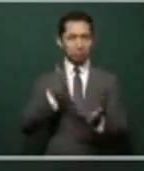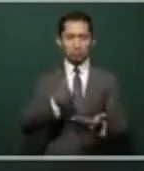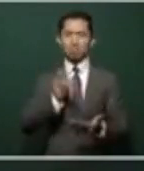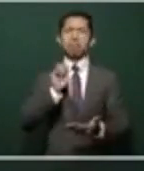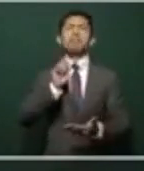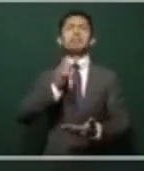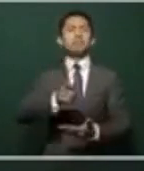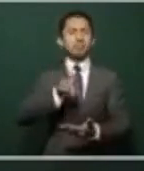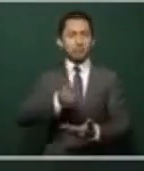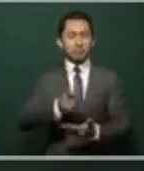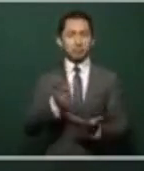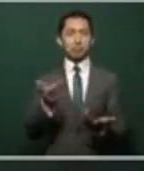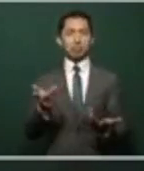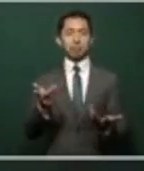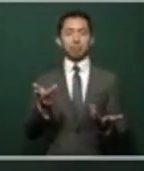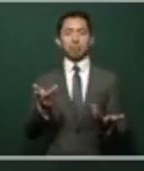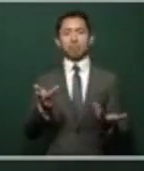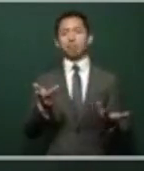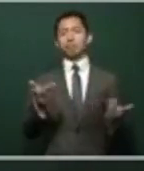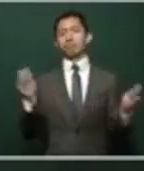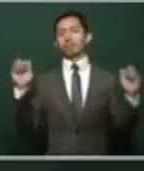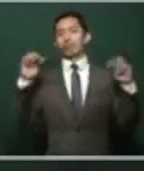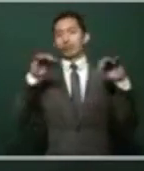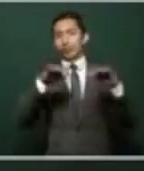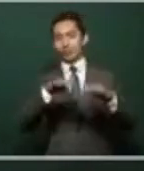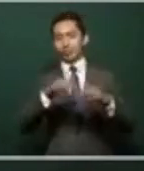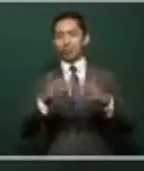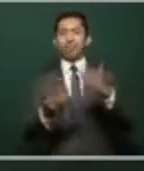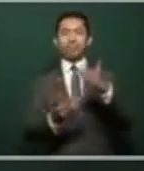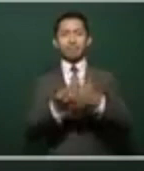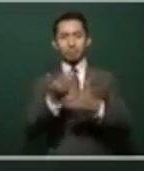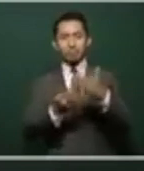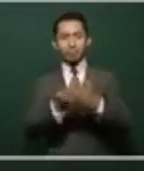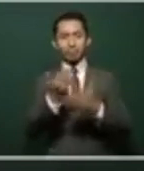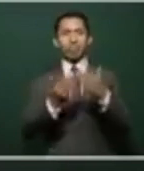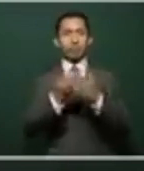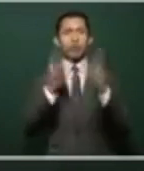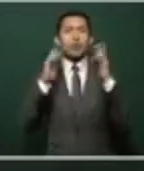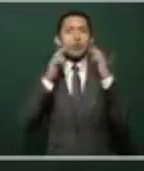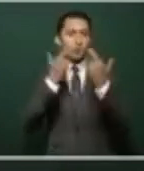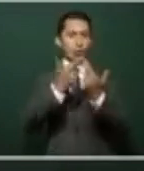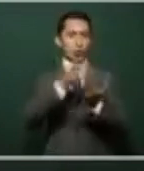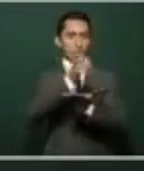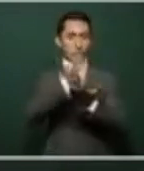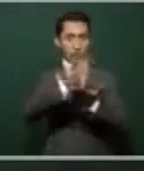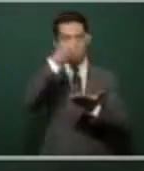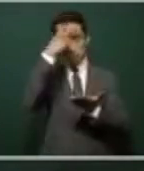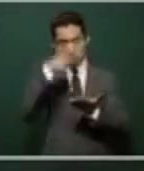a llevar a cabo las reuniones de seguridad en la Ciudad de México.